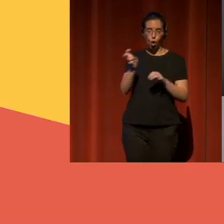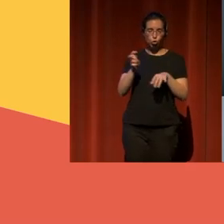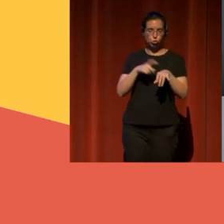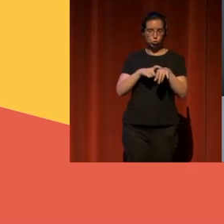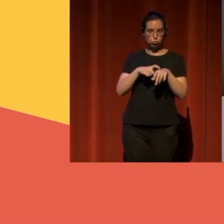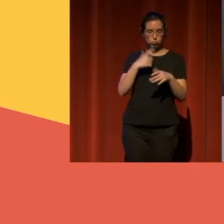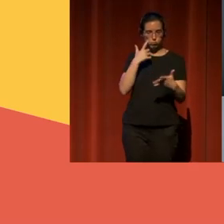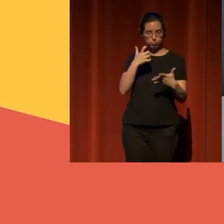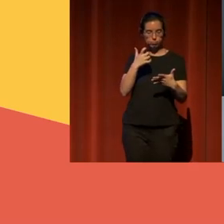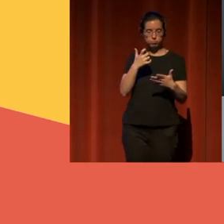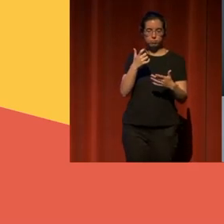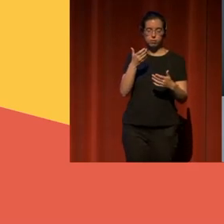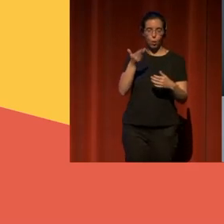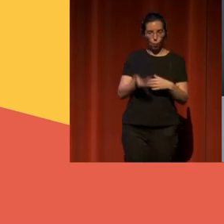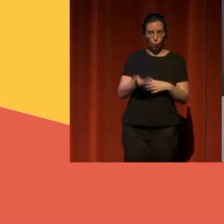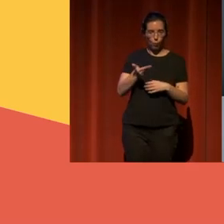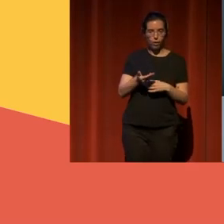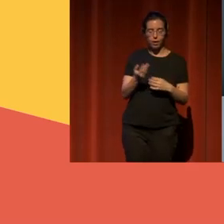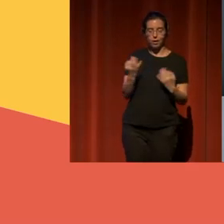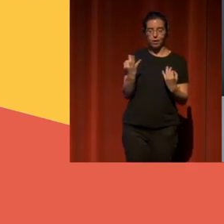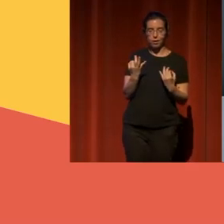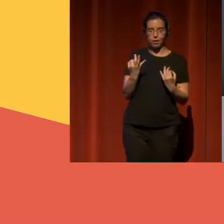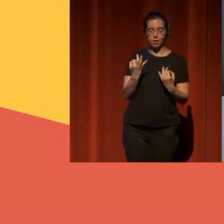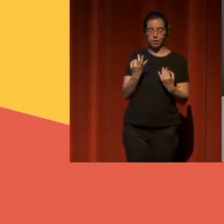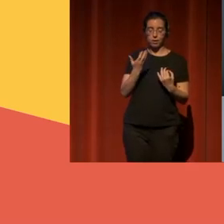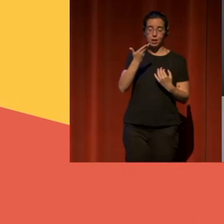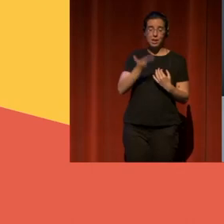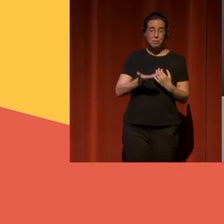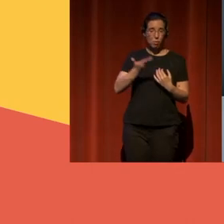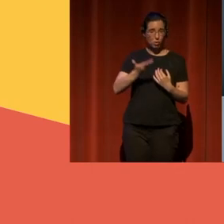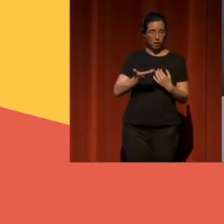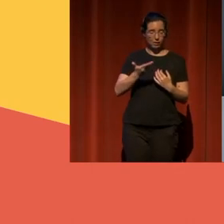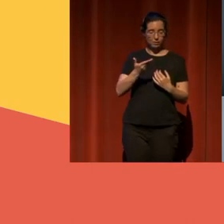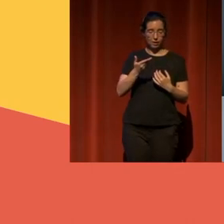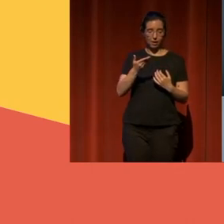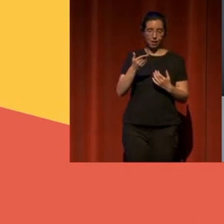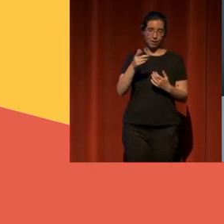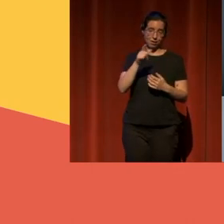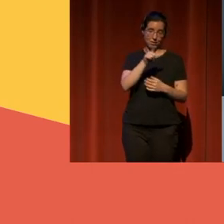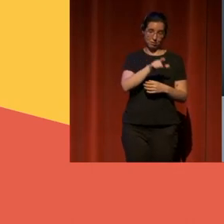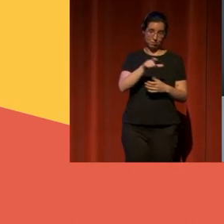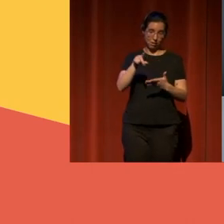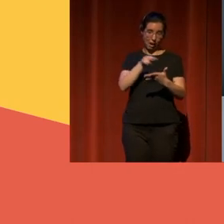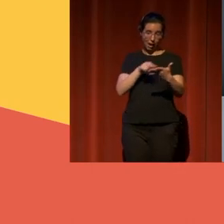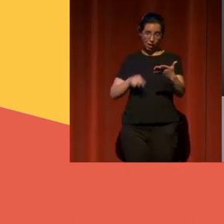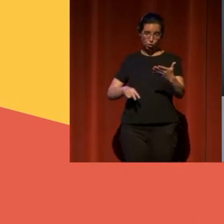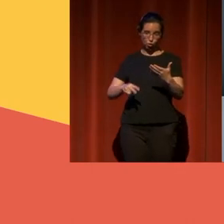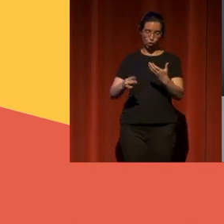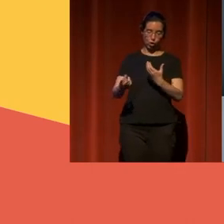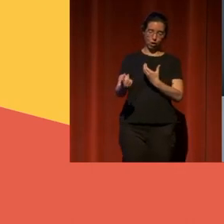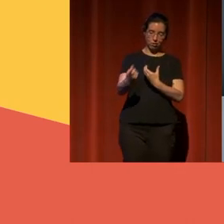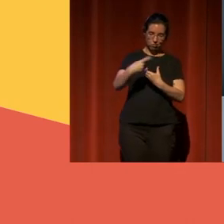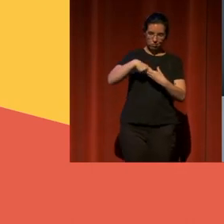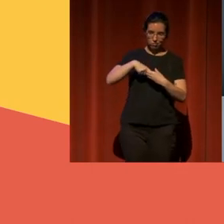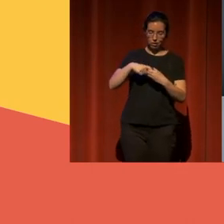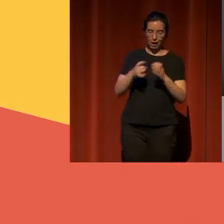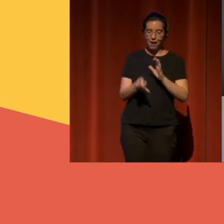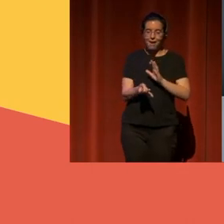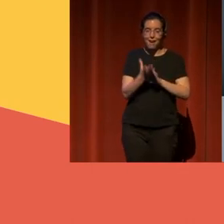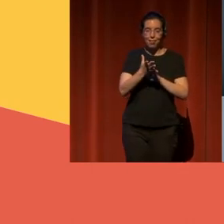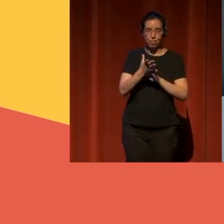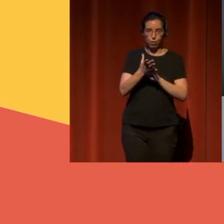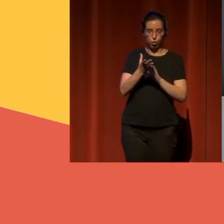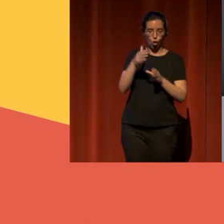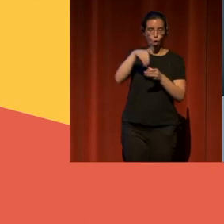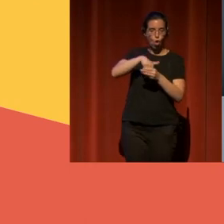importantes es la importancia de implicar a los lectores y a las lectoras en la creación de contenido. Es una línea de